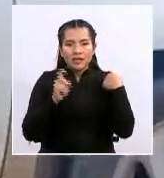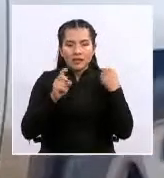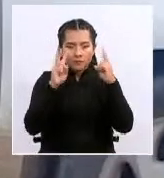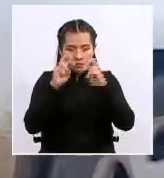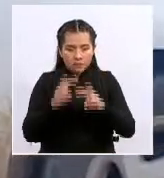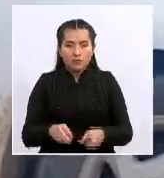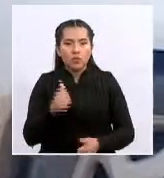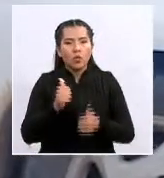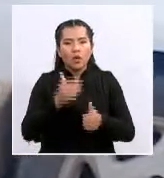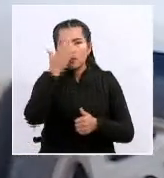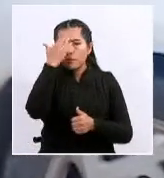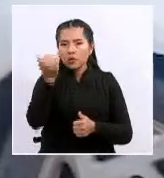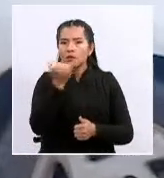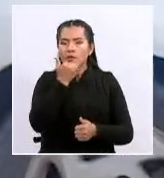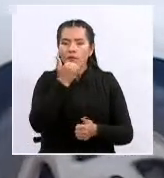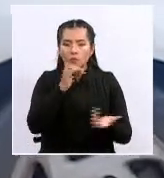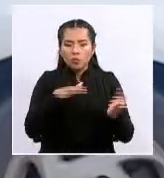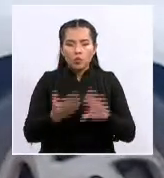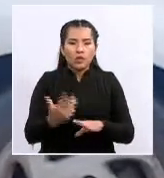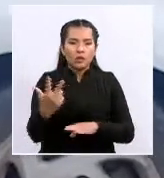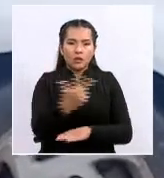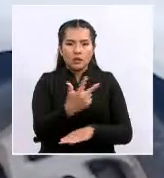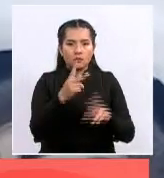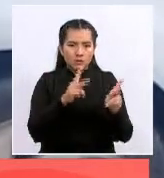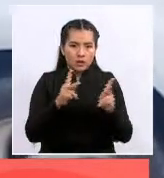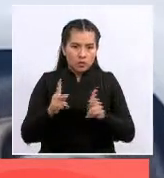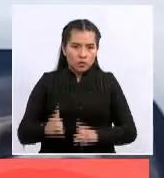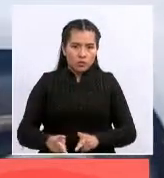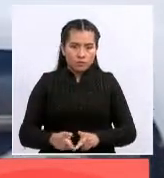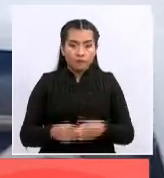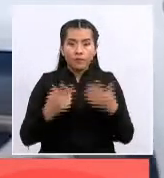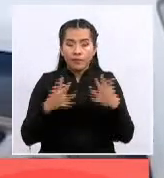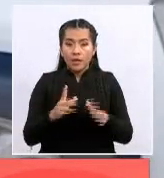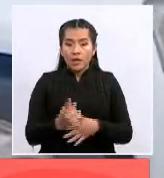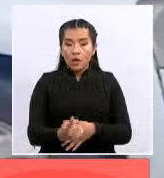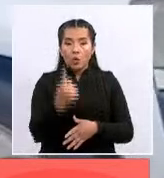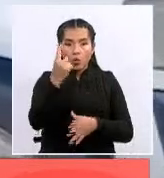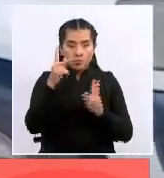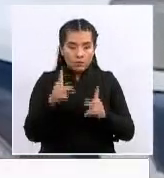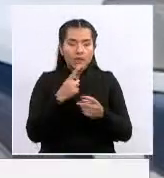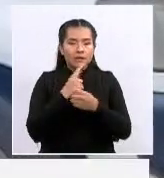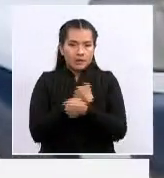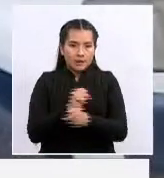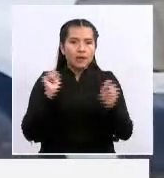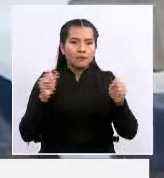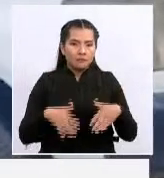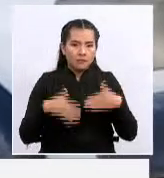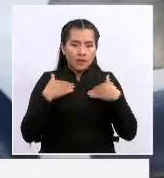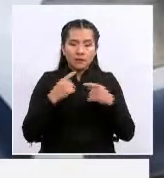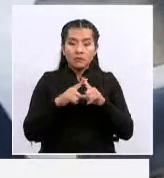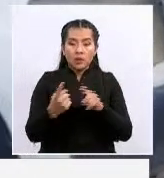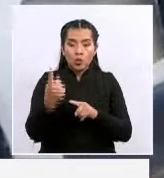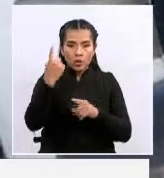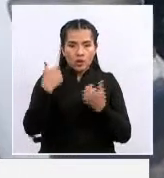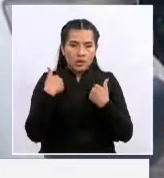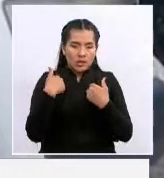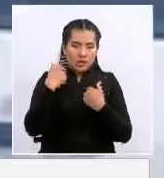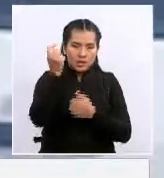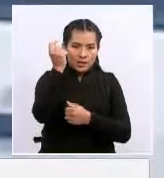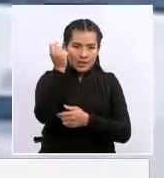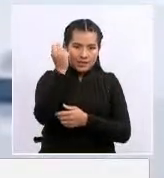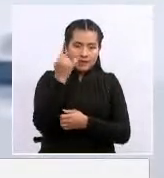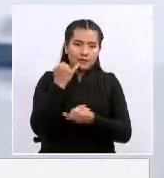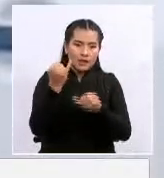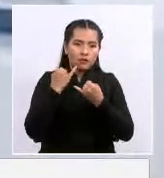los móviles que han causado la muerte de estas tres personas. Bueno, hay una persona que ha sobrevivido al hecho, este es un testigo que tenemos, el cual